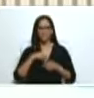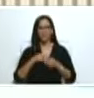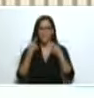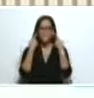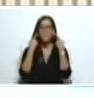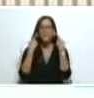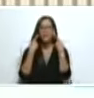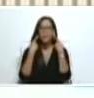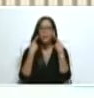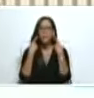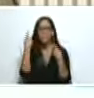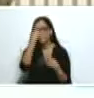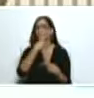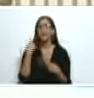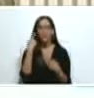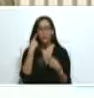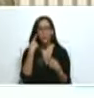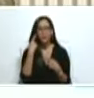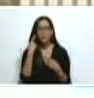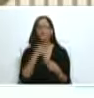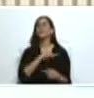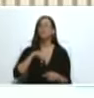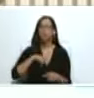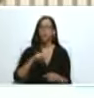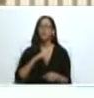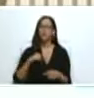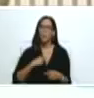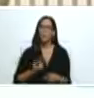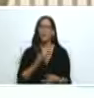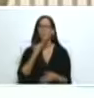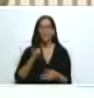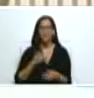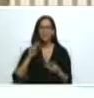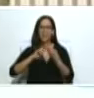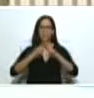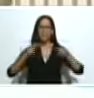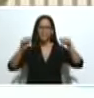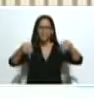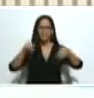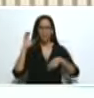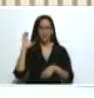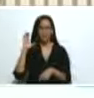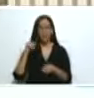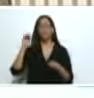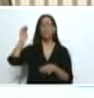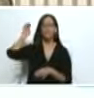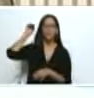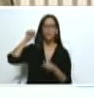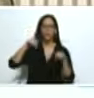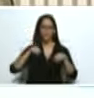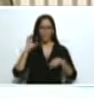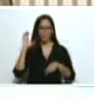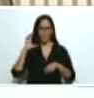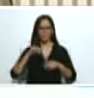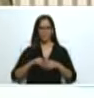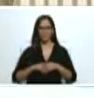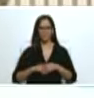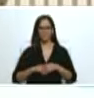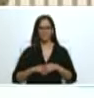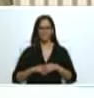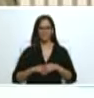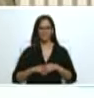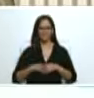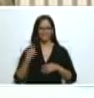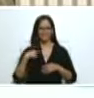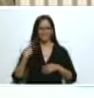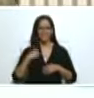mírame bien a los ojos, nosotros somos la garantía de la paz de este país, del futuro de este país. Tenemos